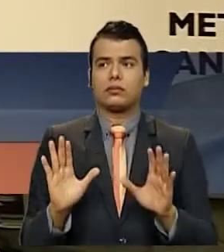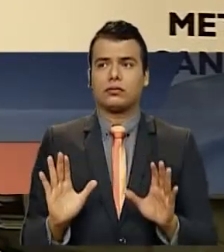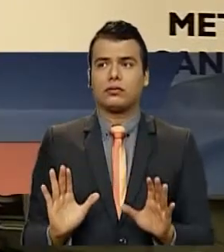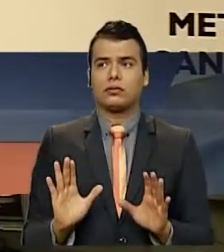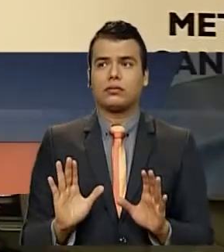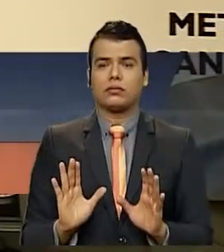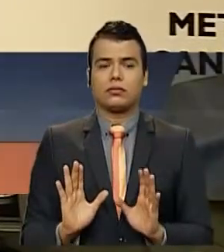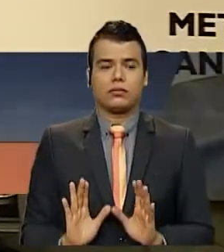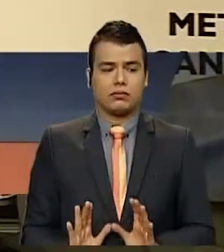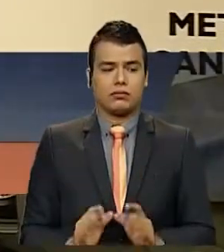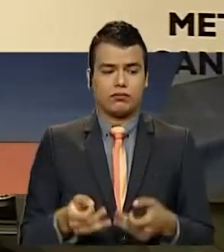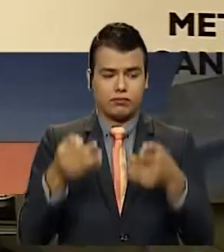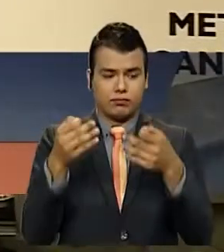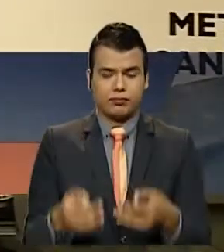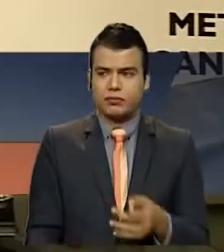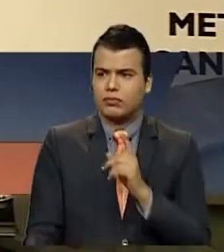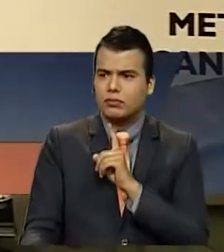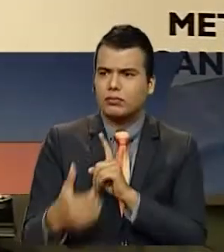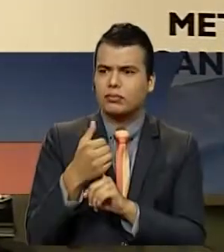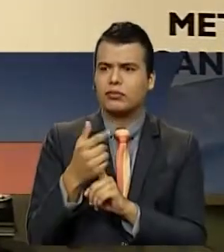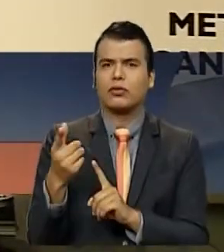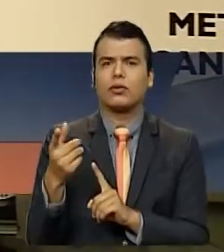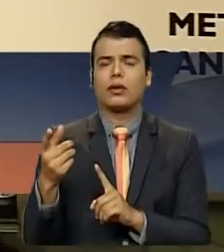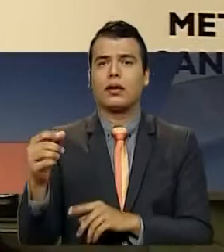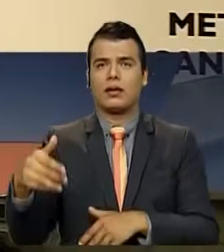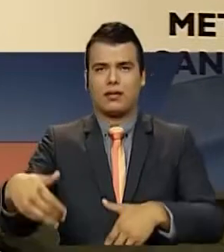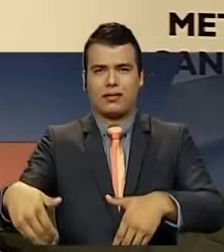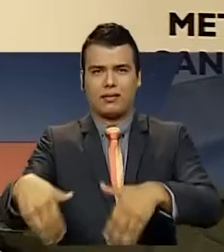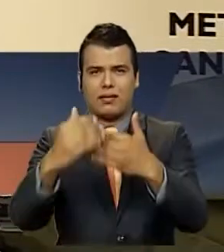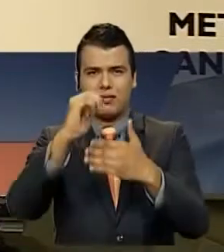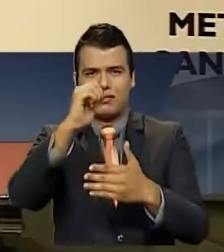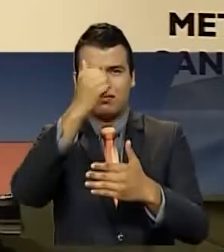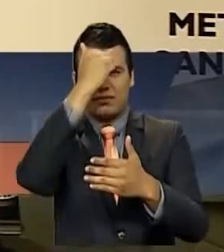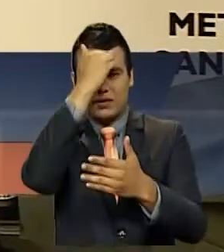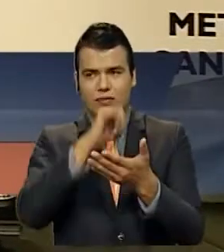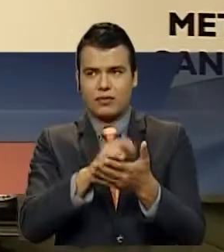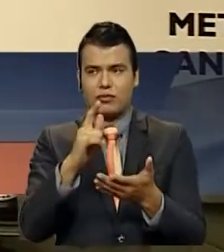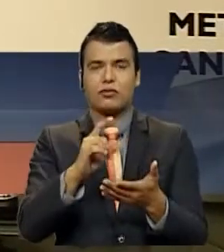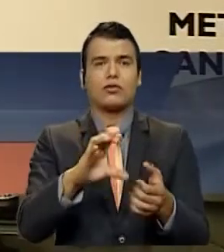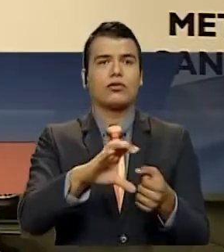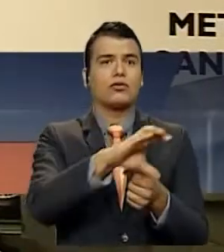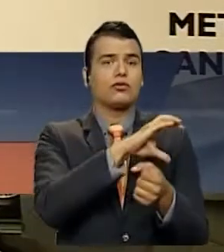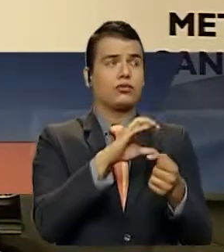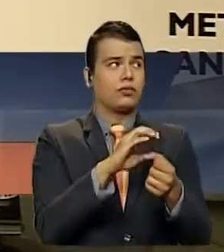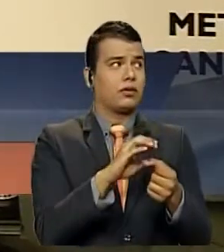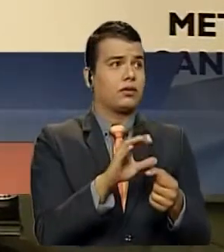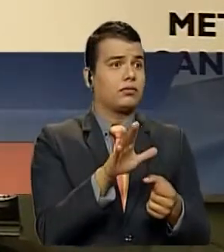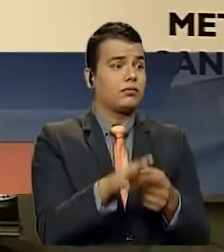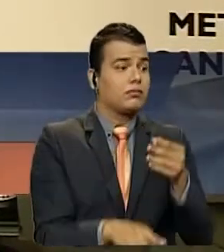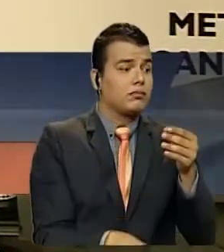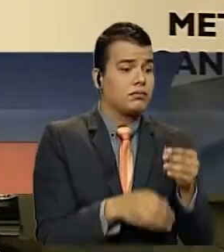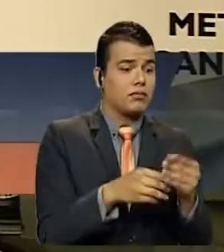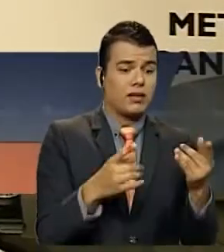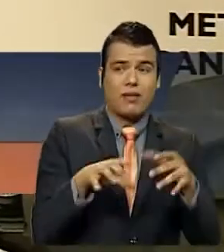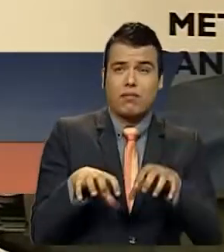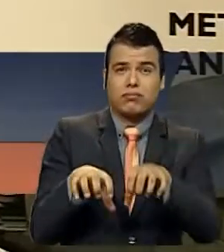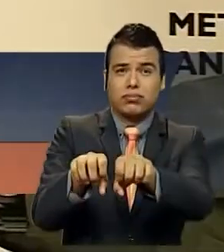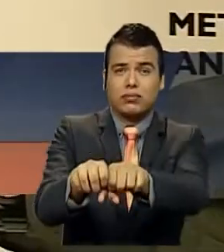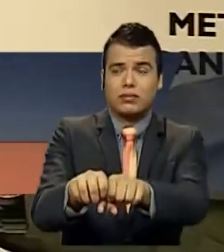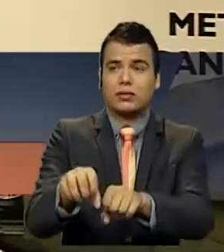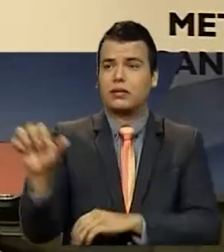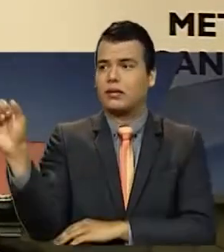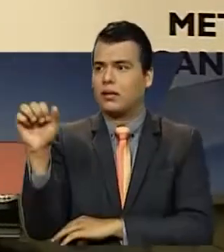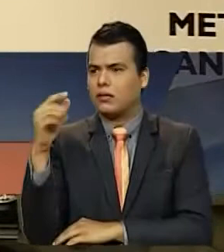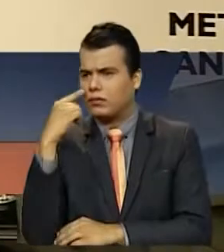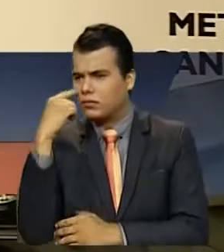he encontrado sobre una de las vías principales de la ciudad de igual forma allí se inmoviliza el vehículo se